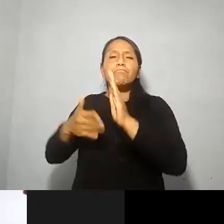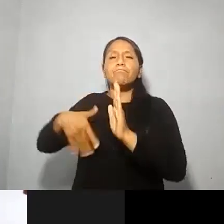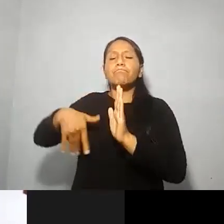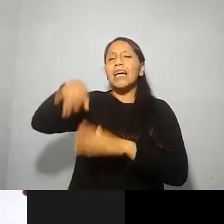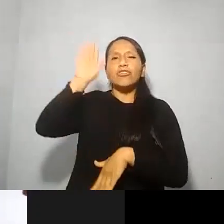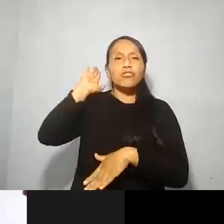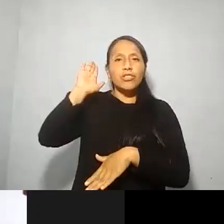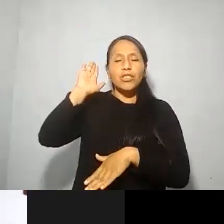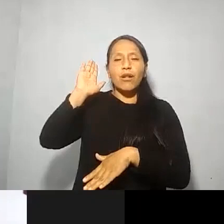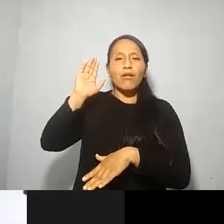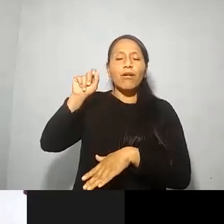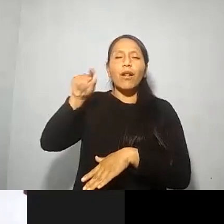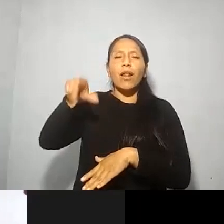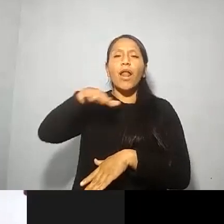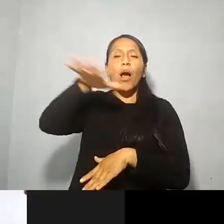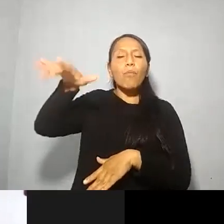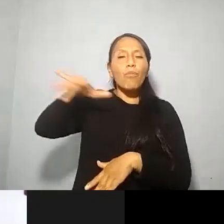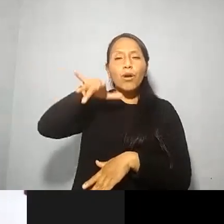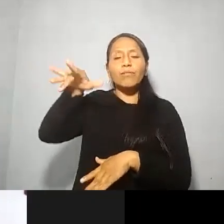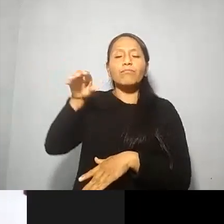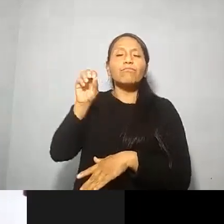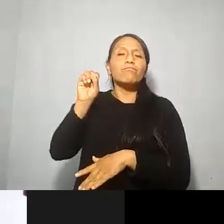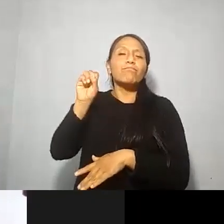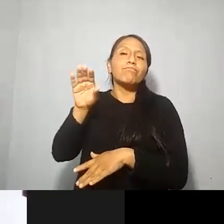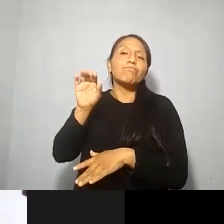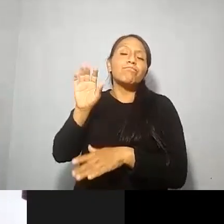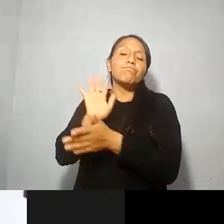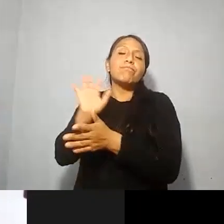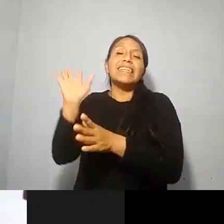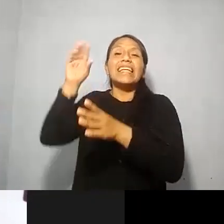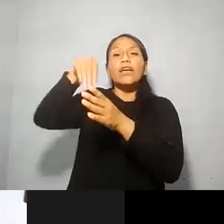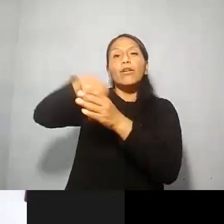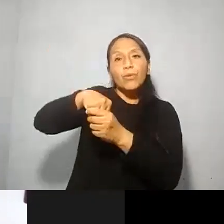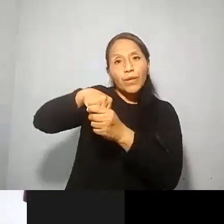la población a la que denominamos que está incluida,